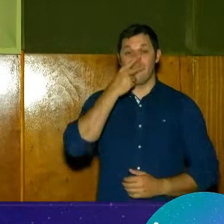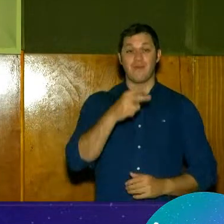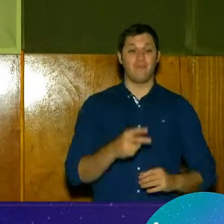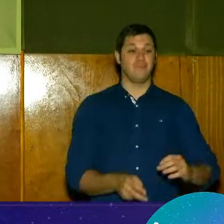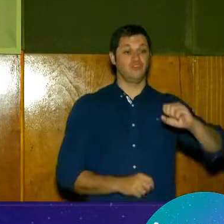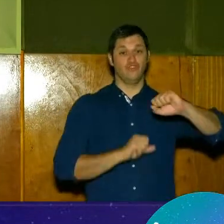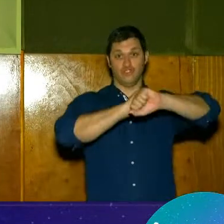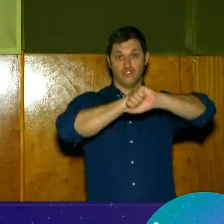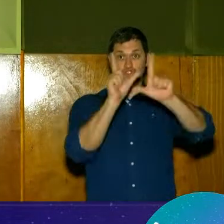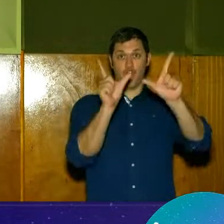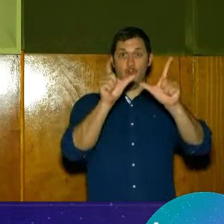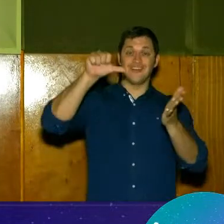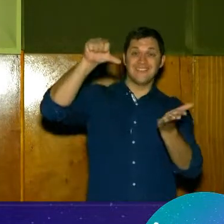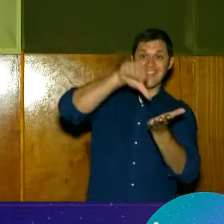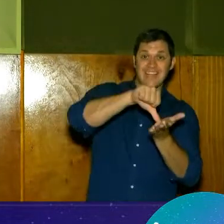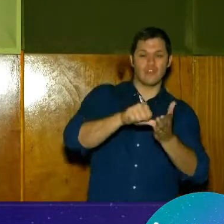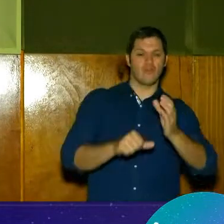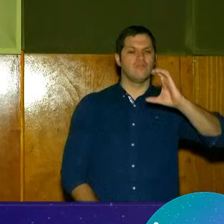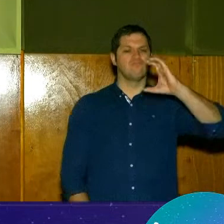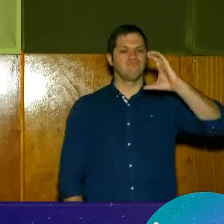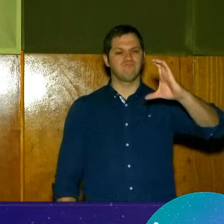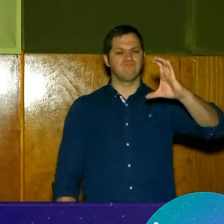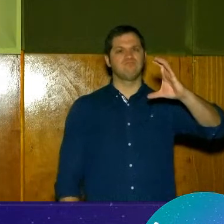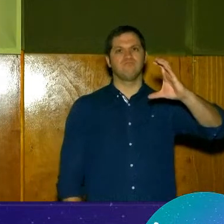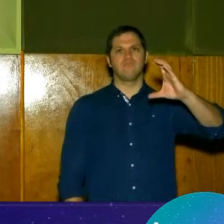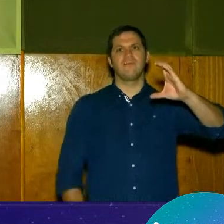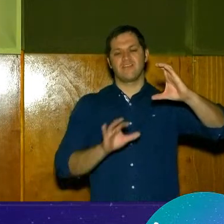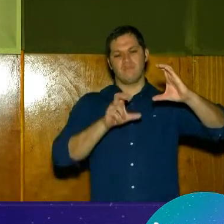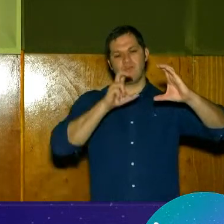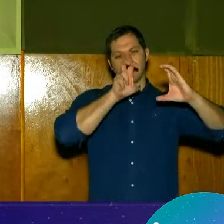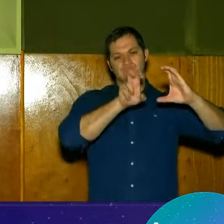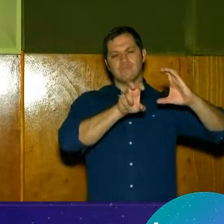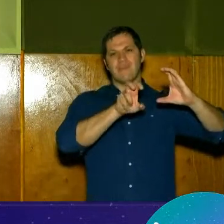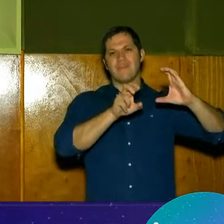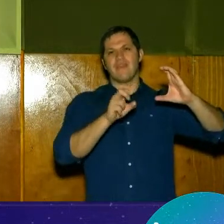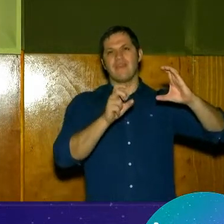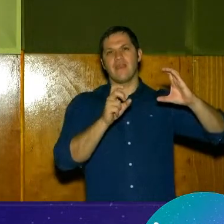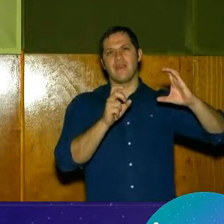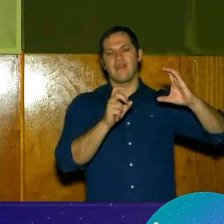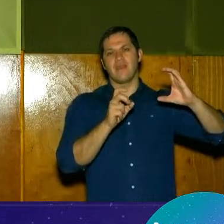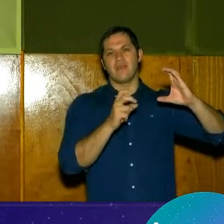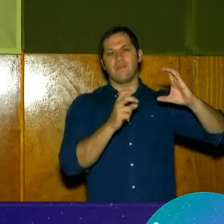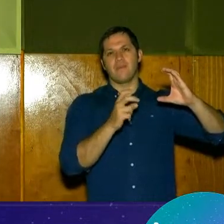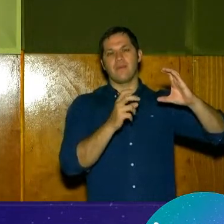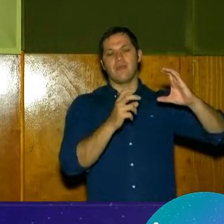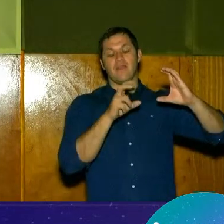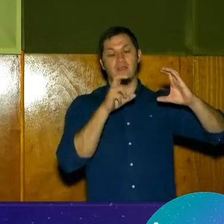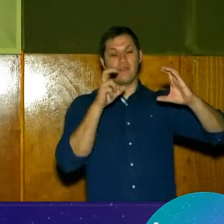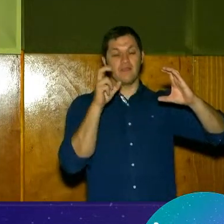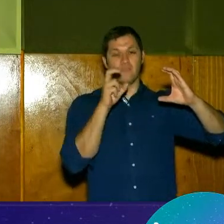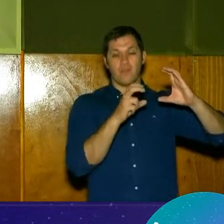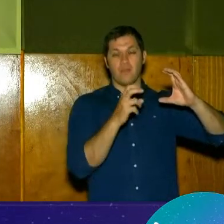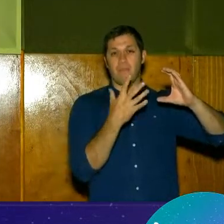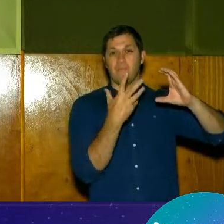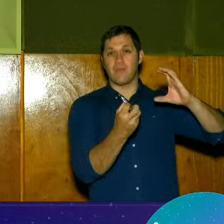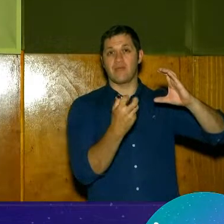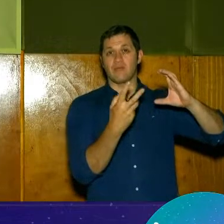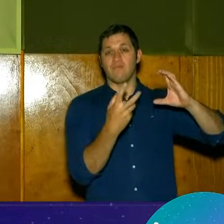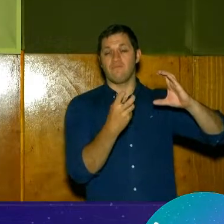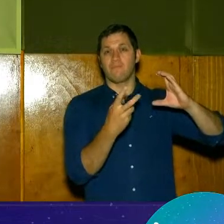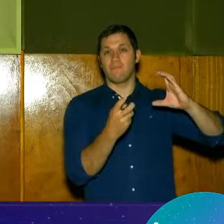las cosas y así es el sistema solar que conocemos hoy en día sabemos que efectivamente el sol está el